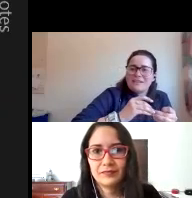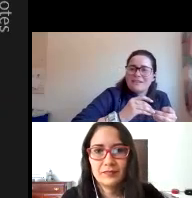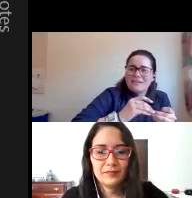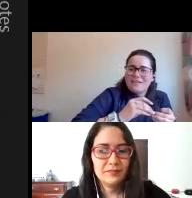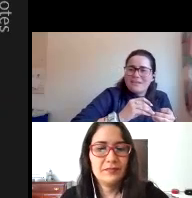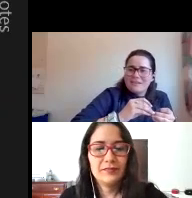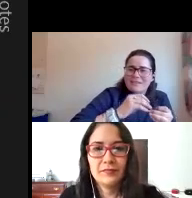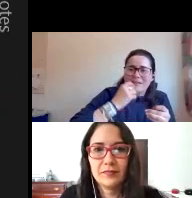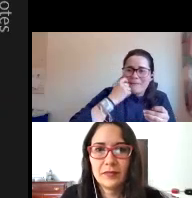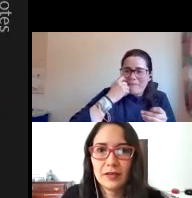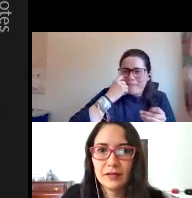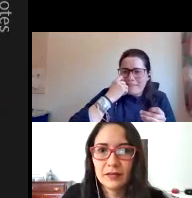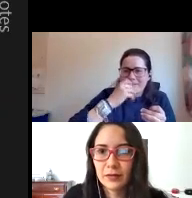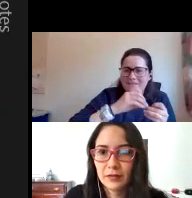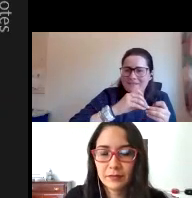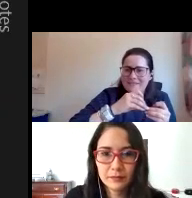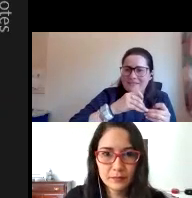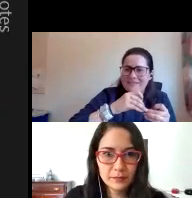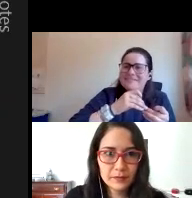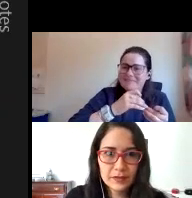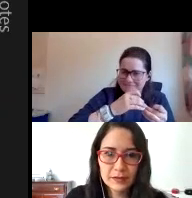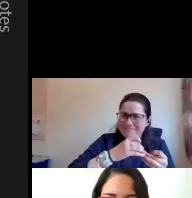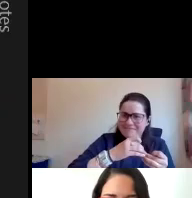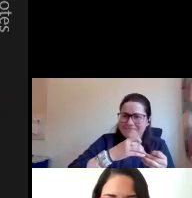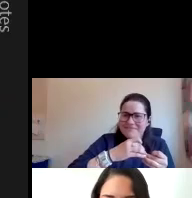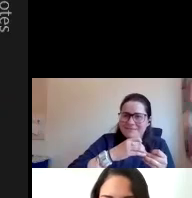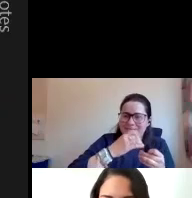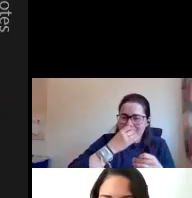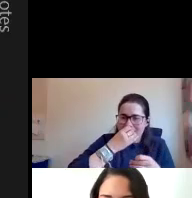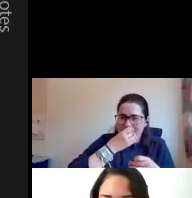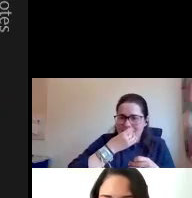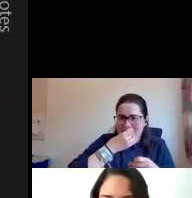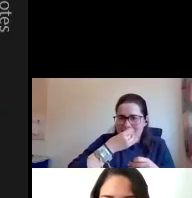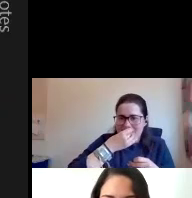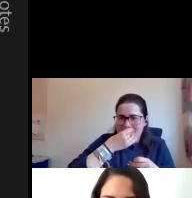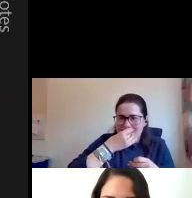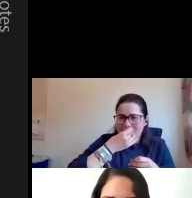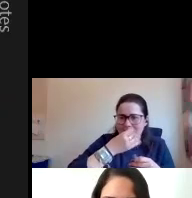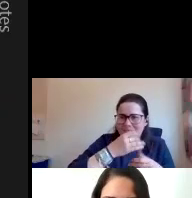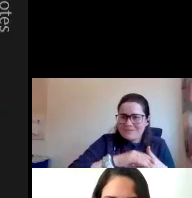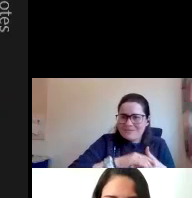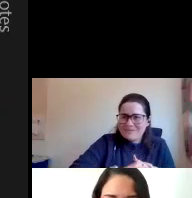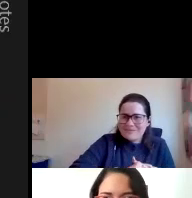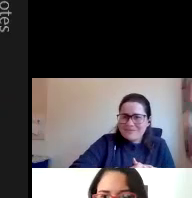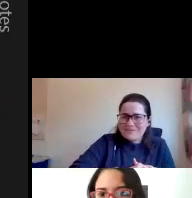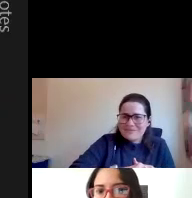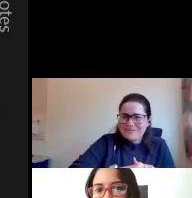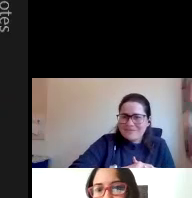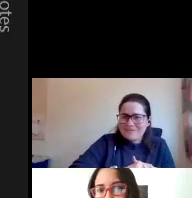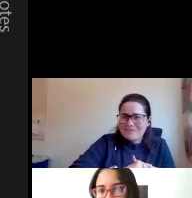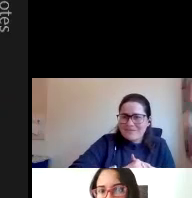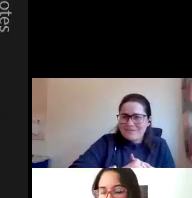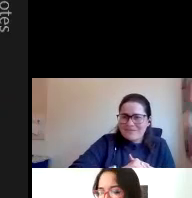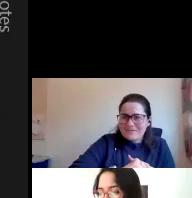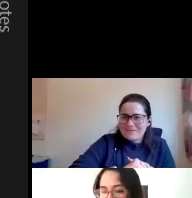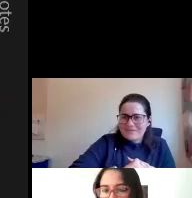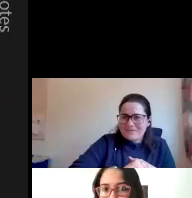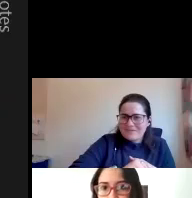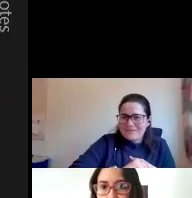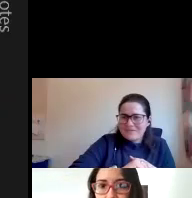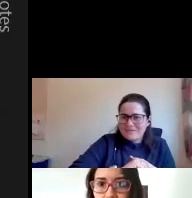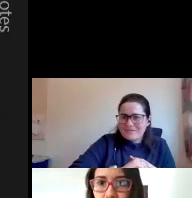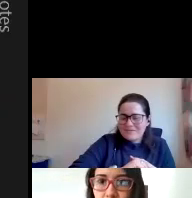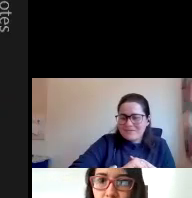aire. Gracias, Vicky. Estaba súper chévere la presentación, súper clara. Chicos, ¿tienen